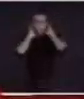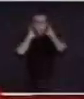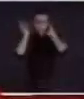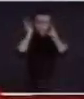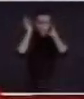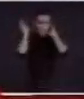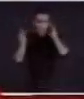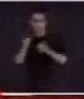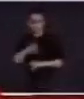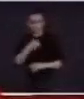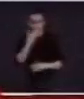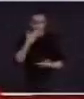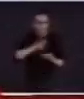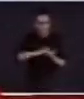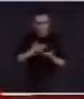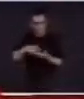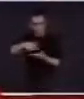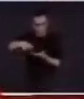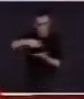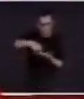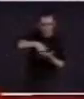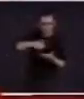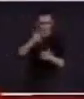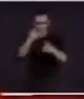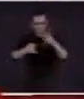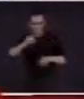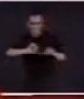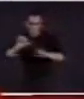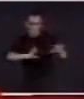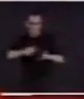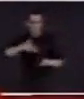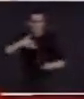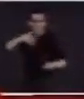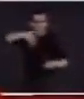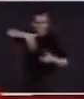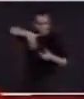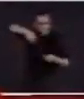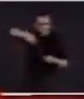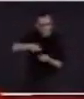Corto aquí, pego allá. Pego usted aquí, pego usted allá. Deme las tenazas pa' aquí,